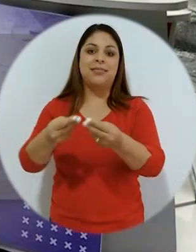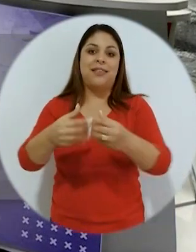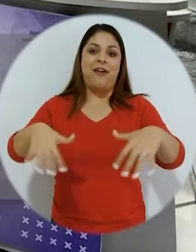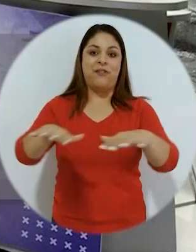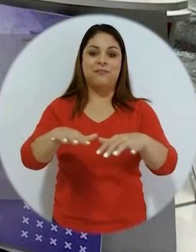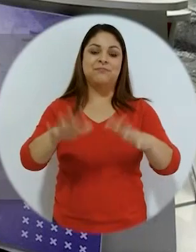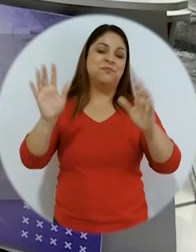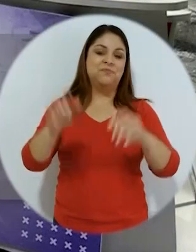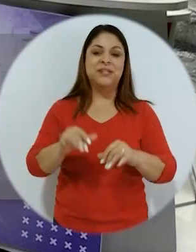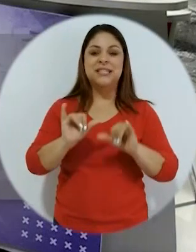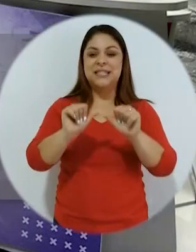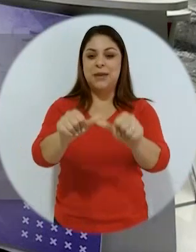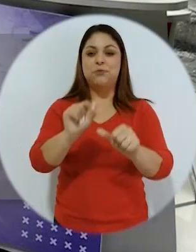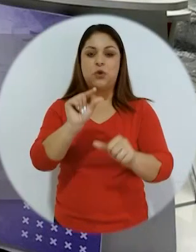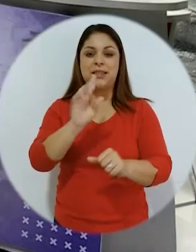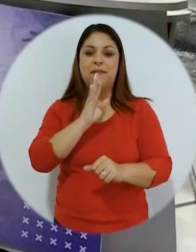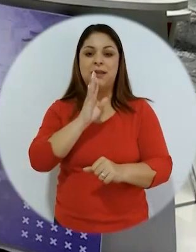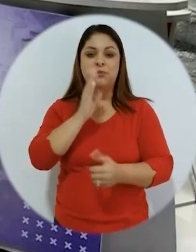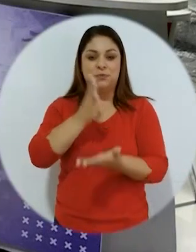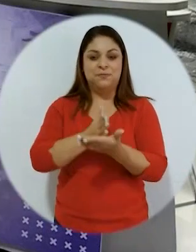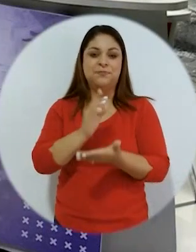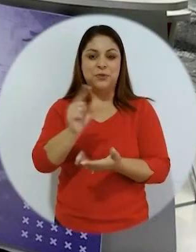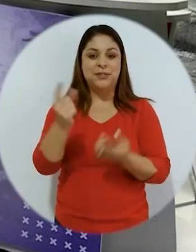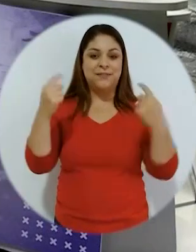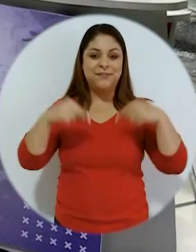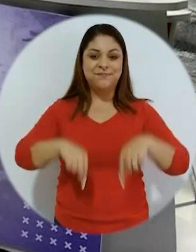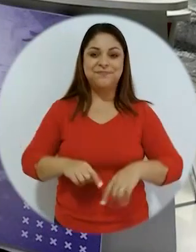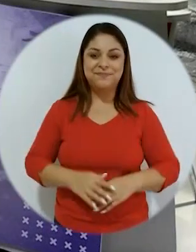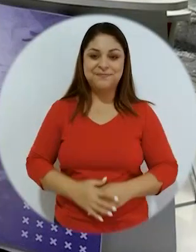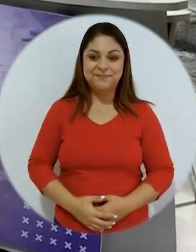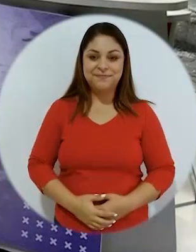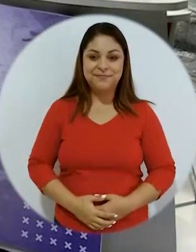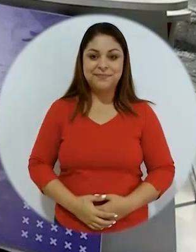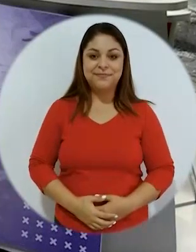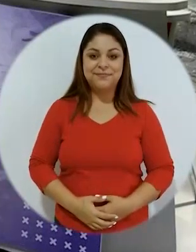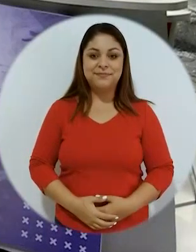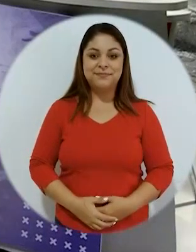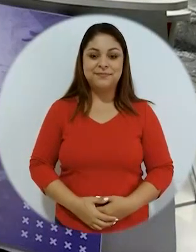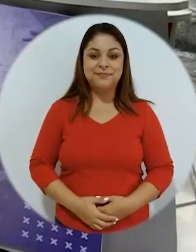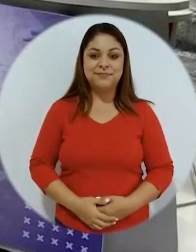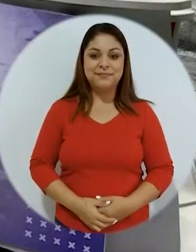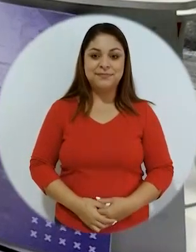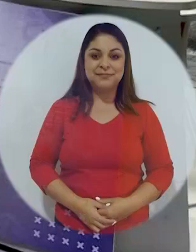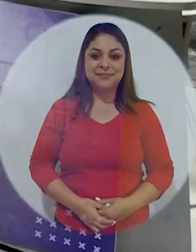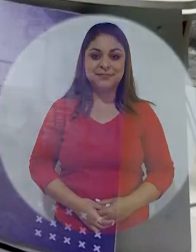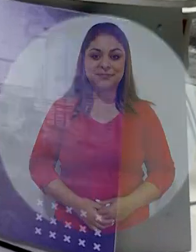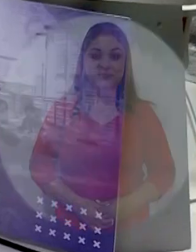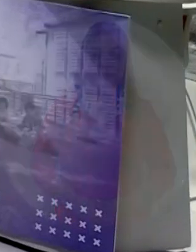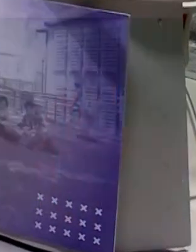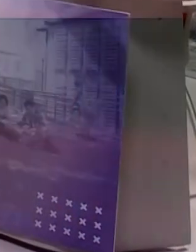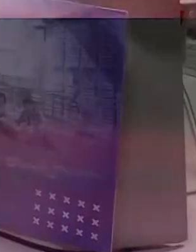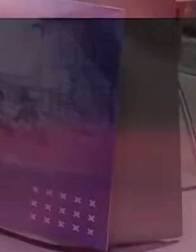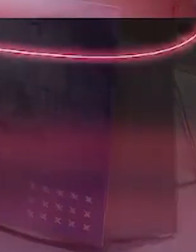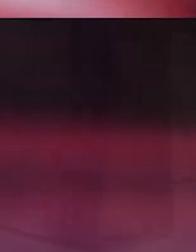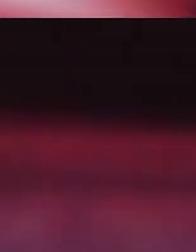Exacto. Vamos a seguir hablando sobre este tema en el siguiente bloque, que es Con una mirada. Ya regresamos después de la pausa.